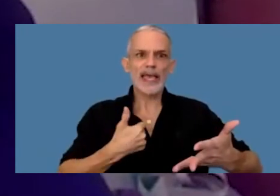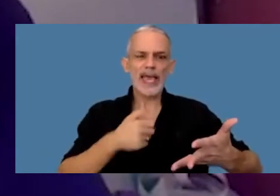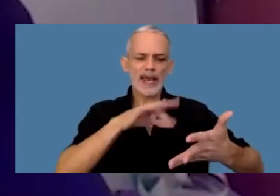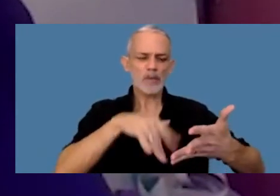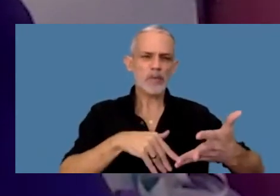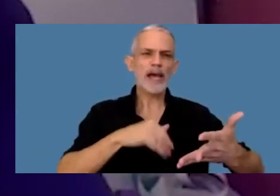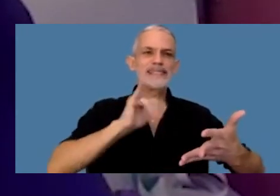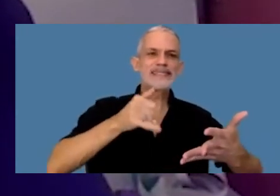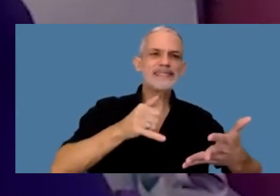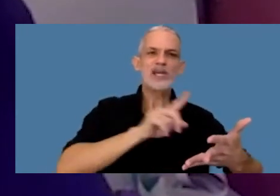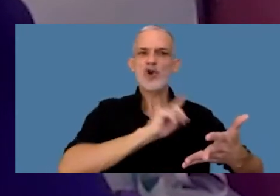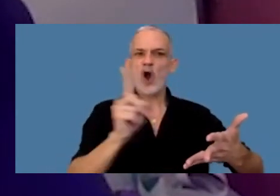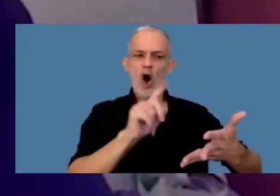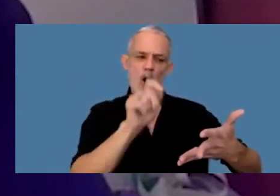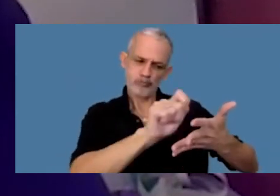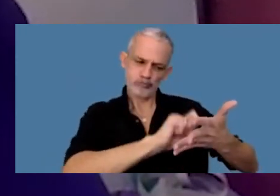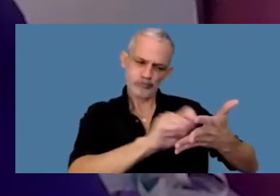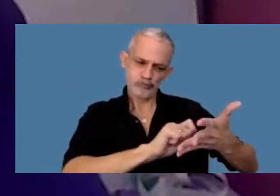donde